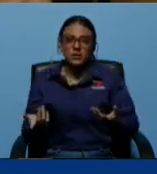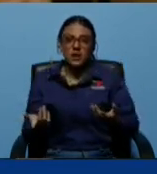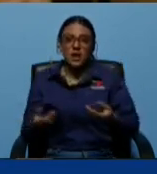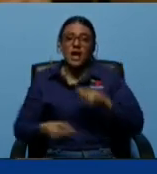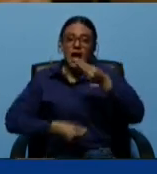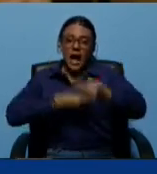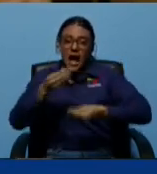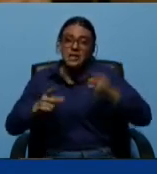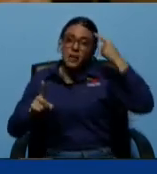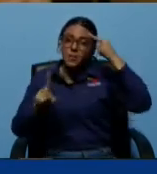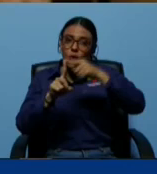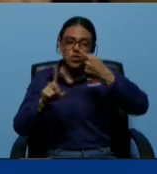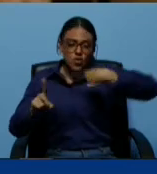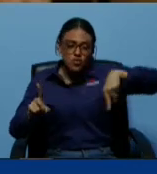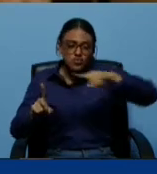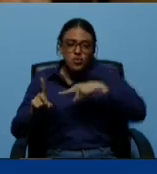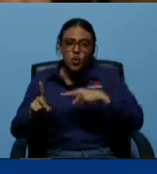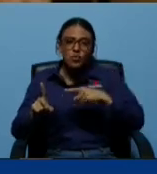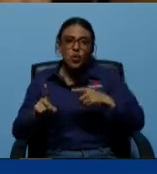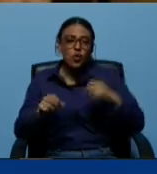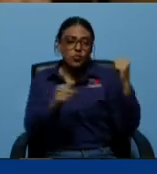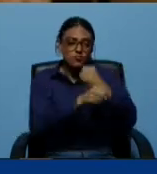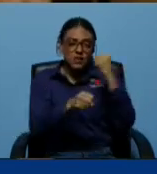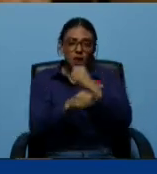realizar por nuestros funcionarios